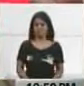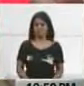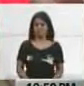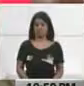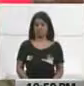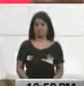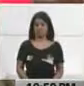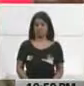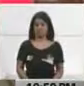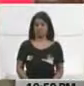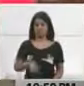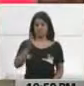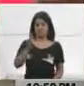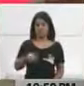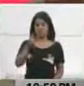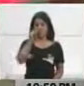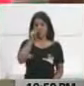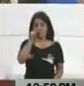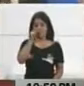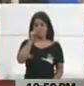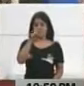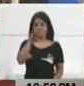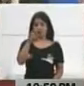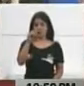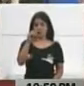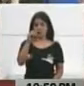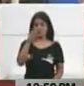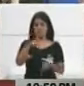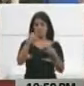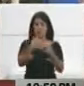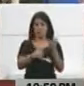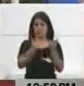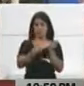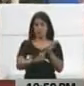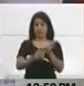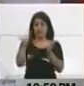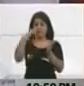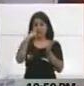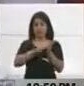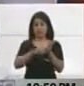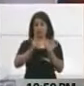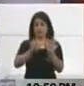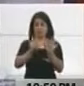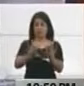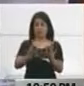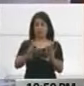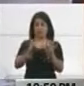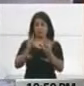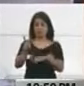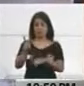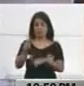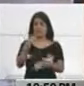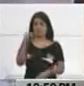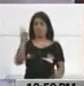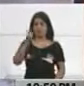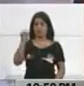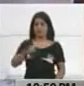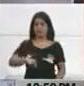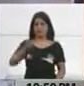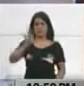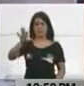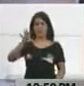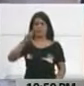Nota de Mauricio Pérez Badel. En año 1982, Venezuela, un país camino a